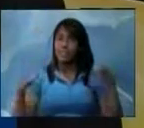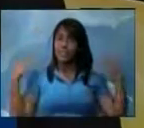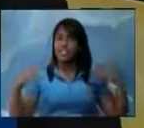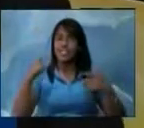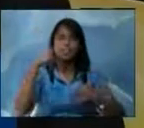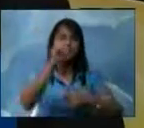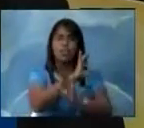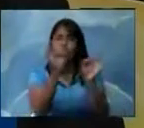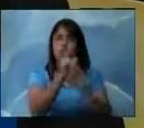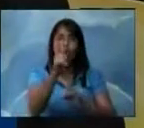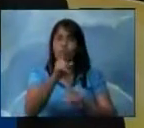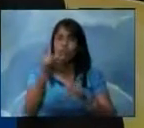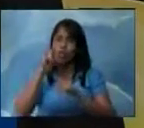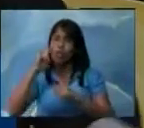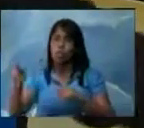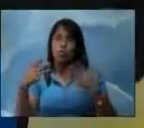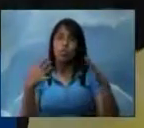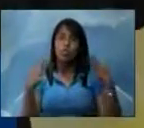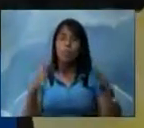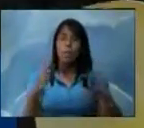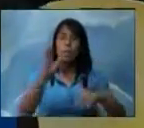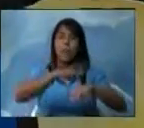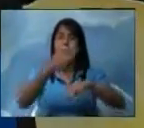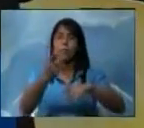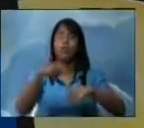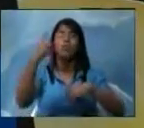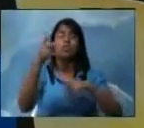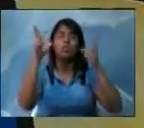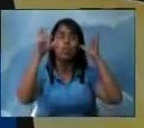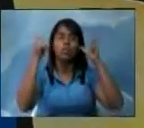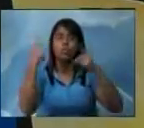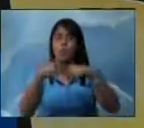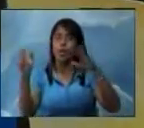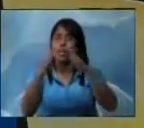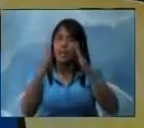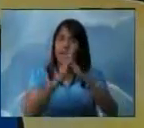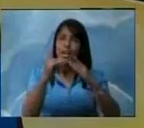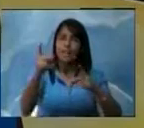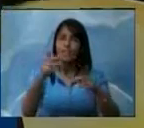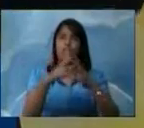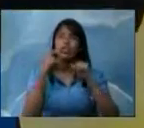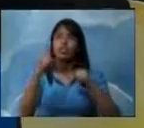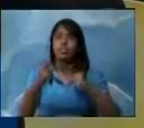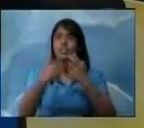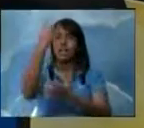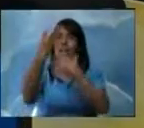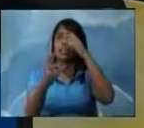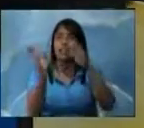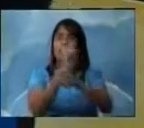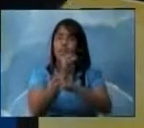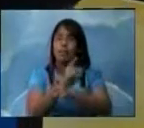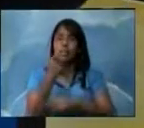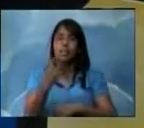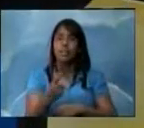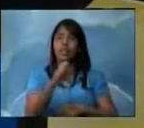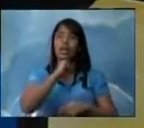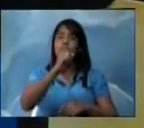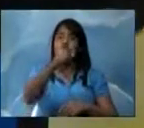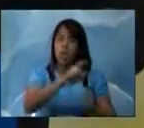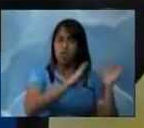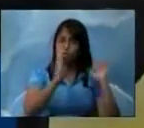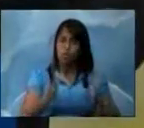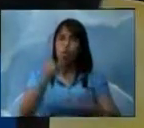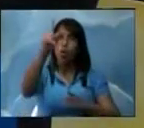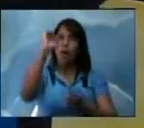eso así nada más? Los demonios tiemblan, porque amén, cuando se oye por esas casas y ese grito, inmediatamente dicen: esos son